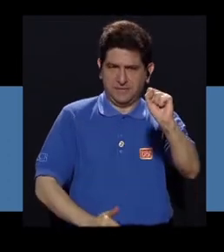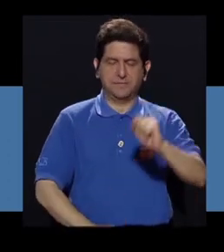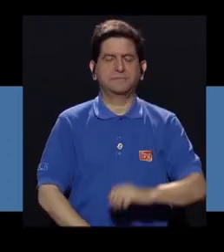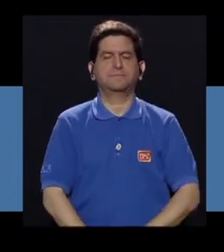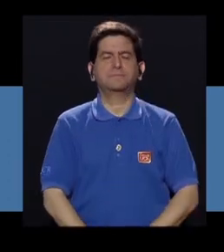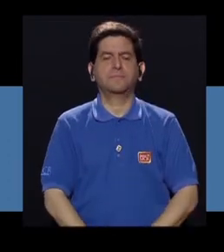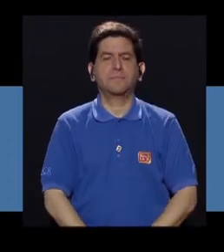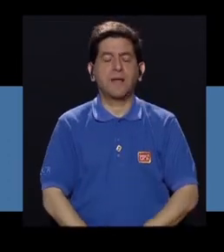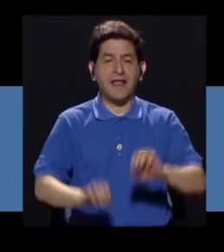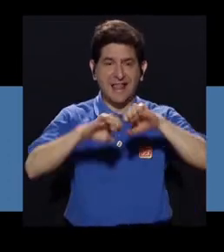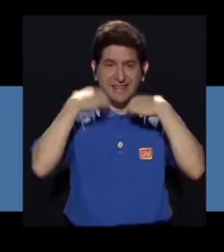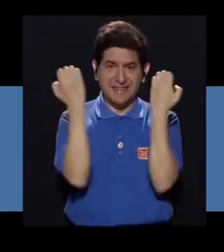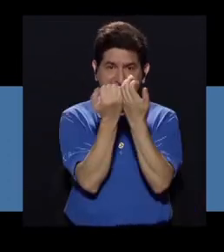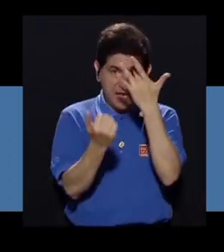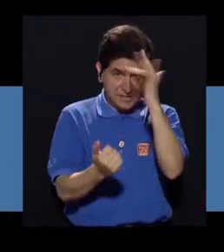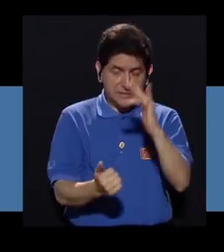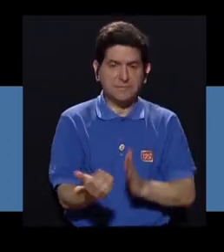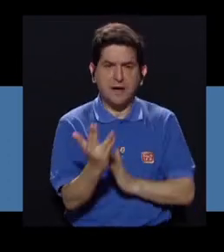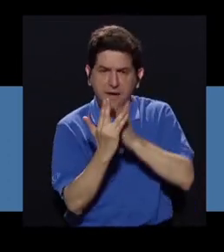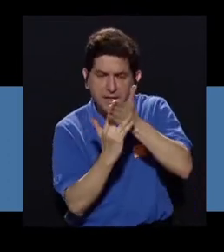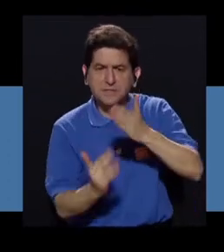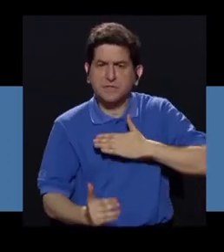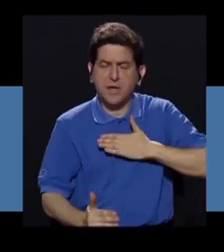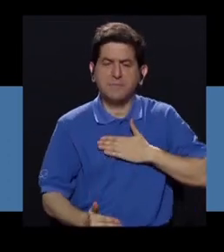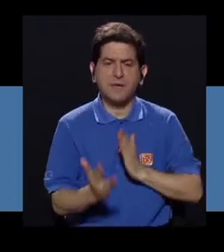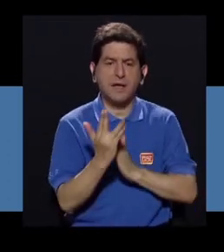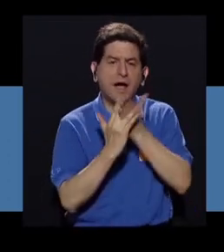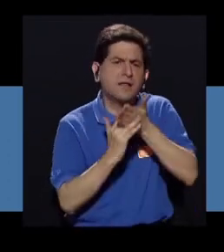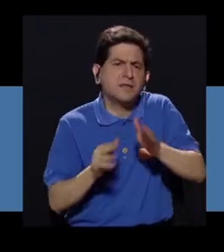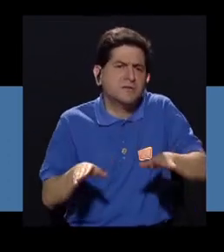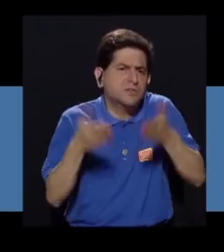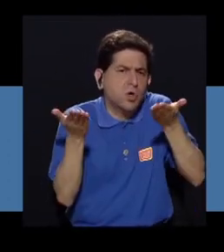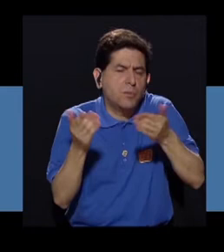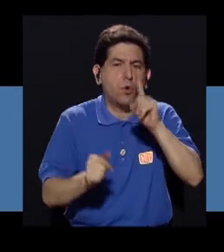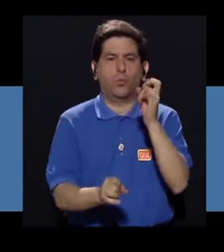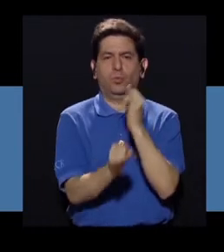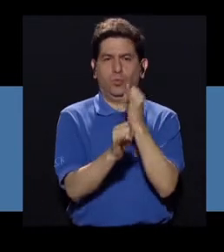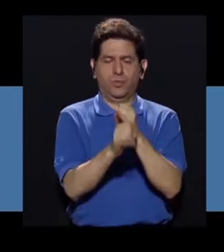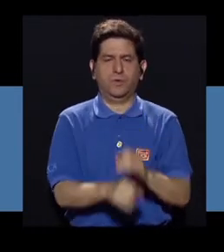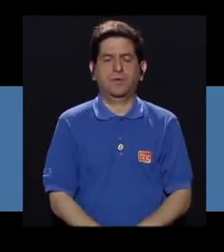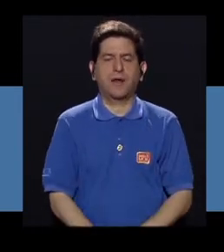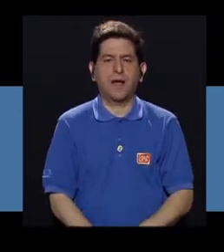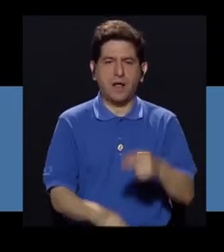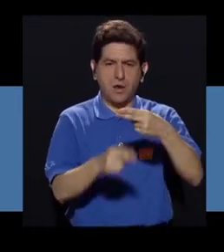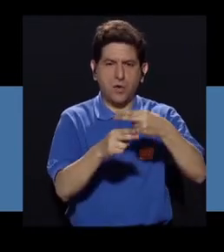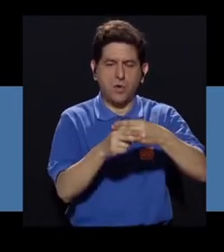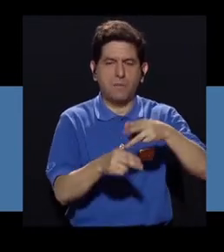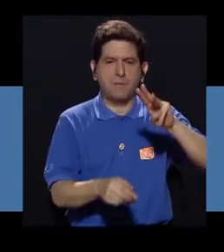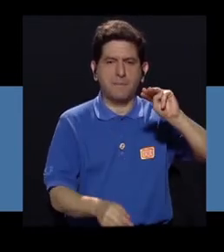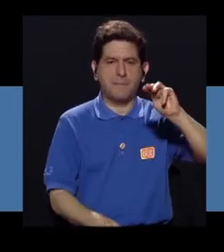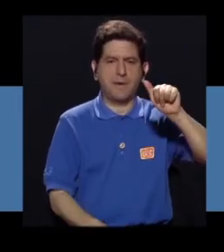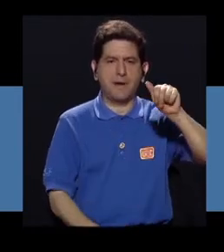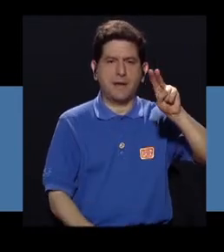Desamparados. Tismar llegó a mí por medio de una institución, se llamaba El